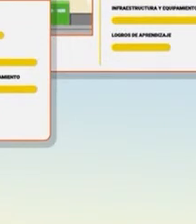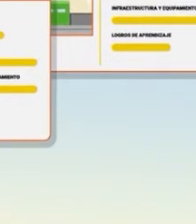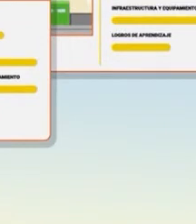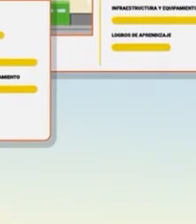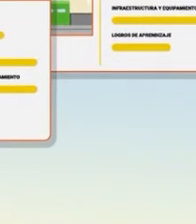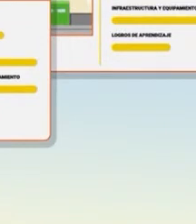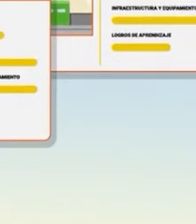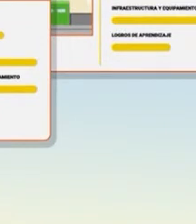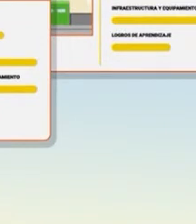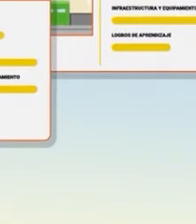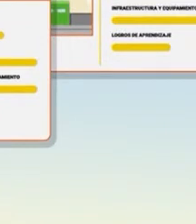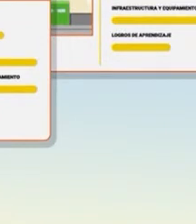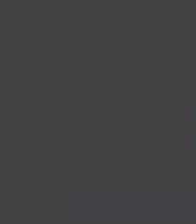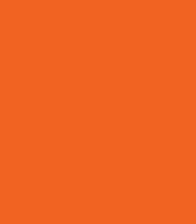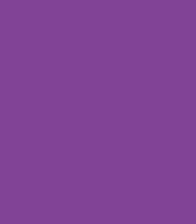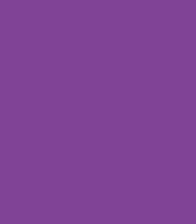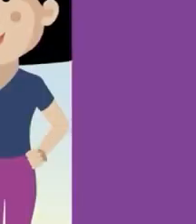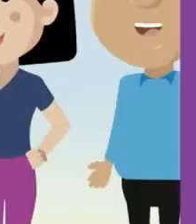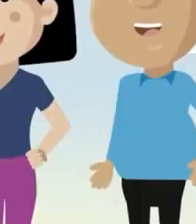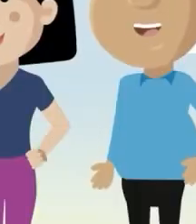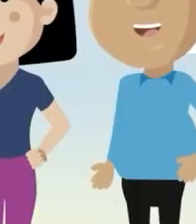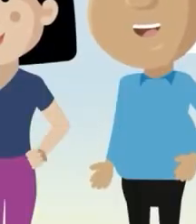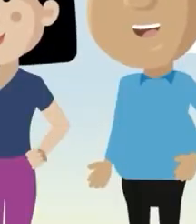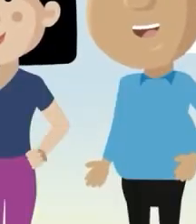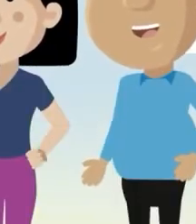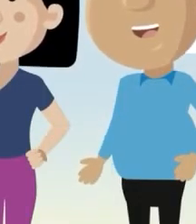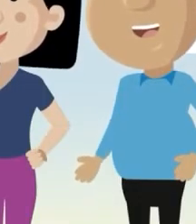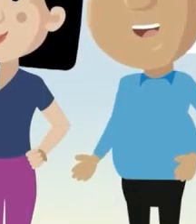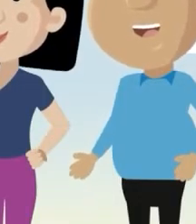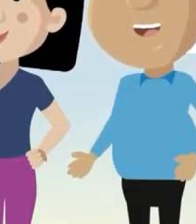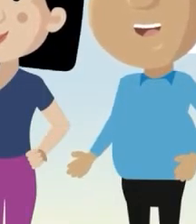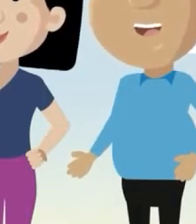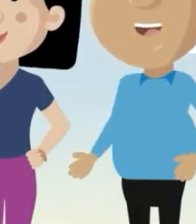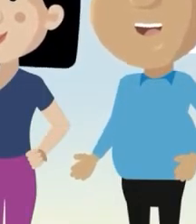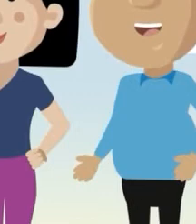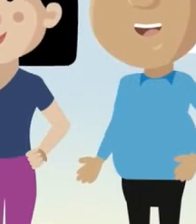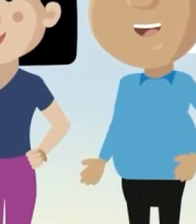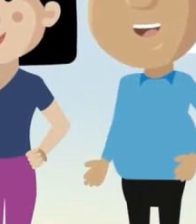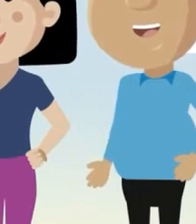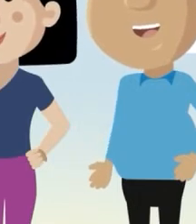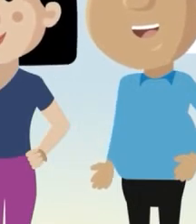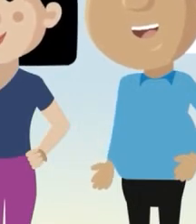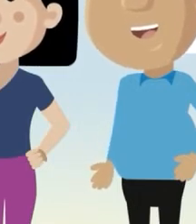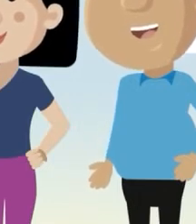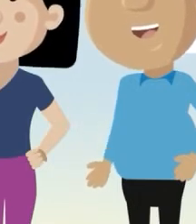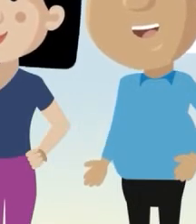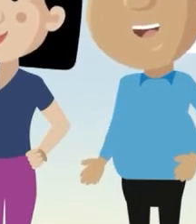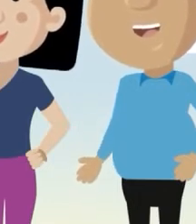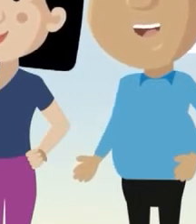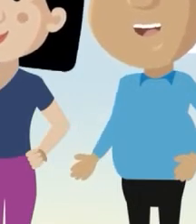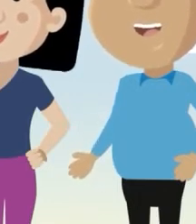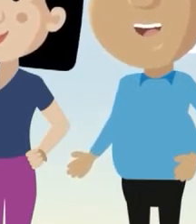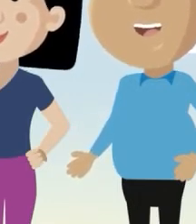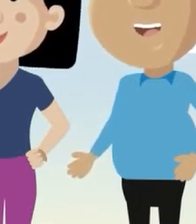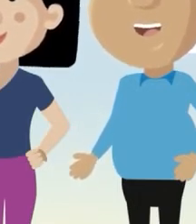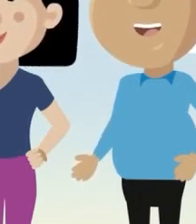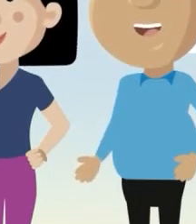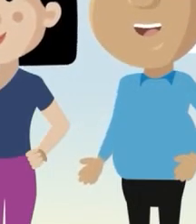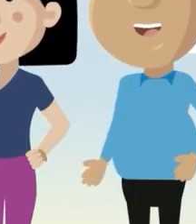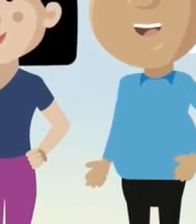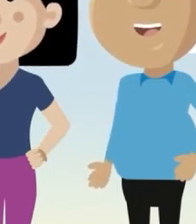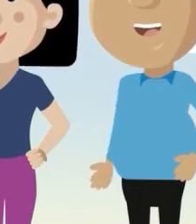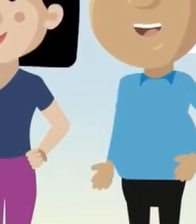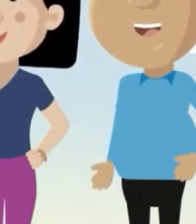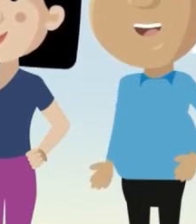necesitas saber sobre la matrícula escolar. Identicole te permite buscar con nombre o ubicación todos los colegios públicos